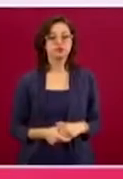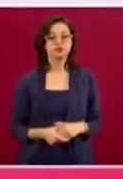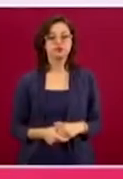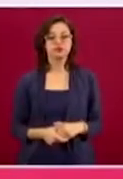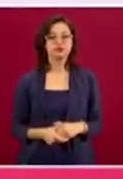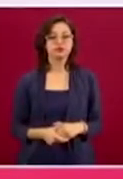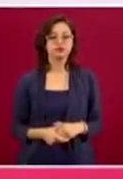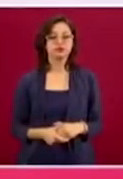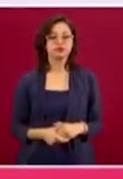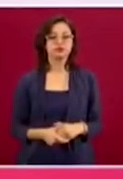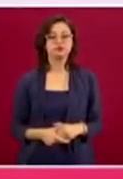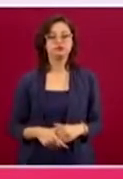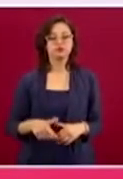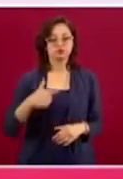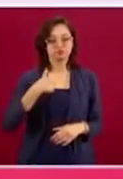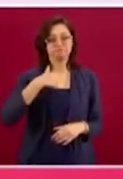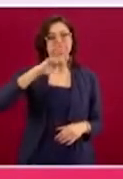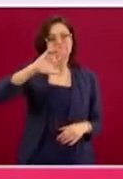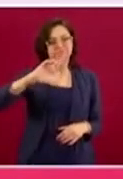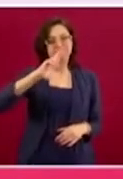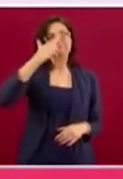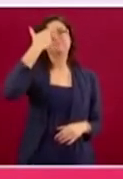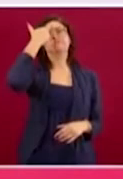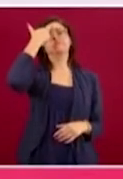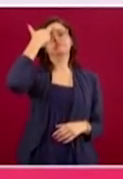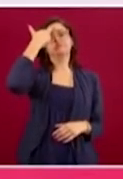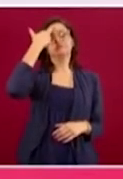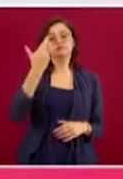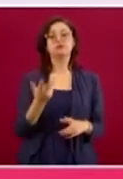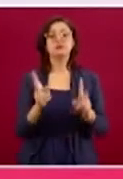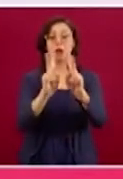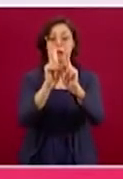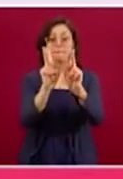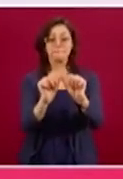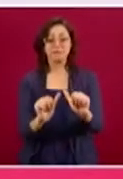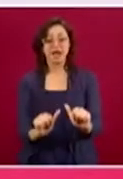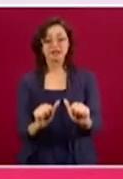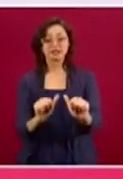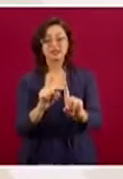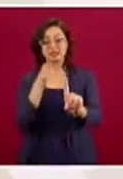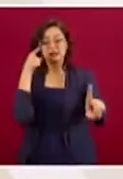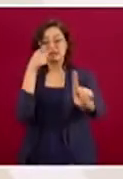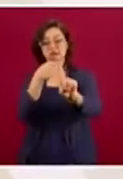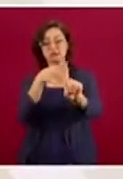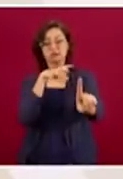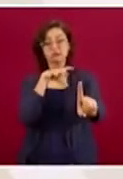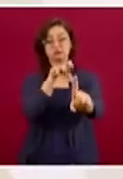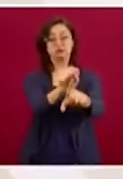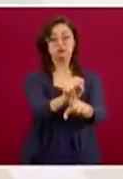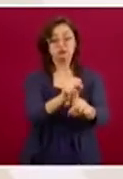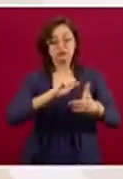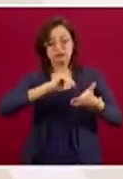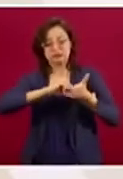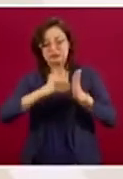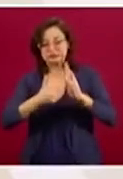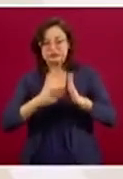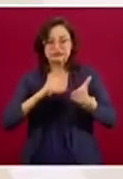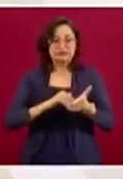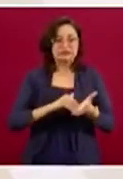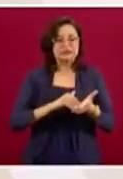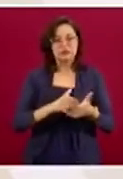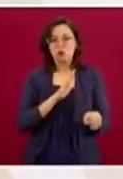que la estrategia para garantizar la paz se sustenta en atender las